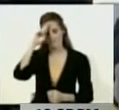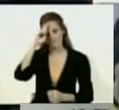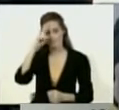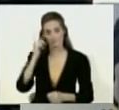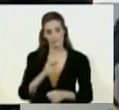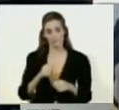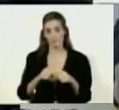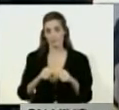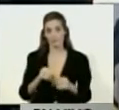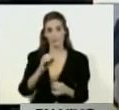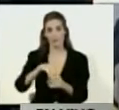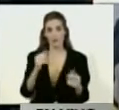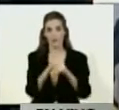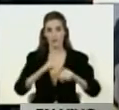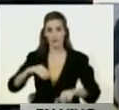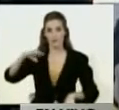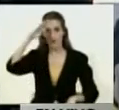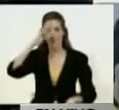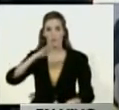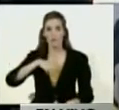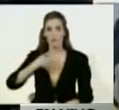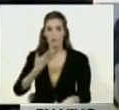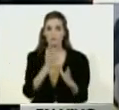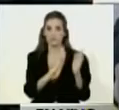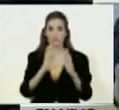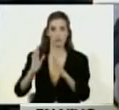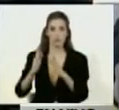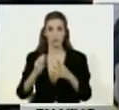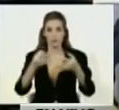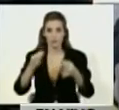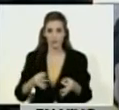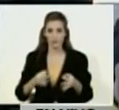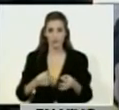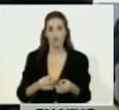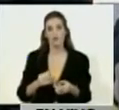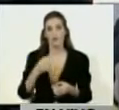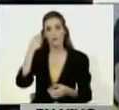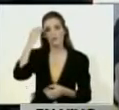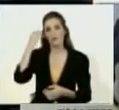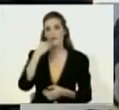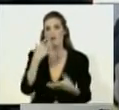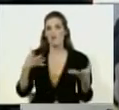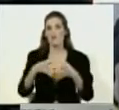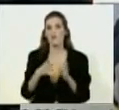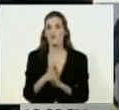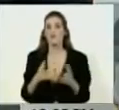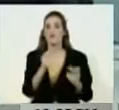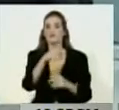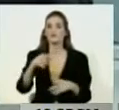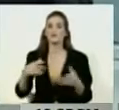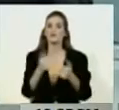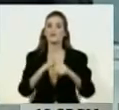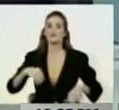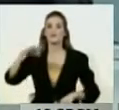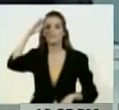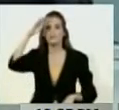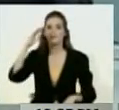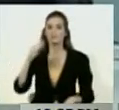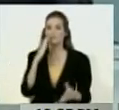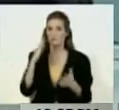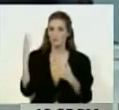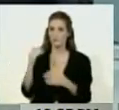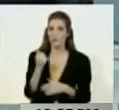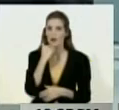seguir en la Fuerza Armada para poder organizar, como se pensaba, ese movimiento cívico-militar.